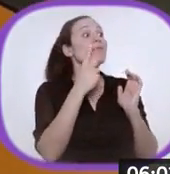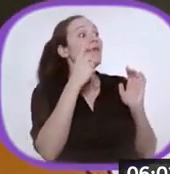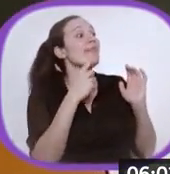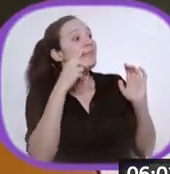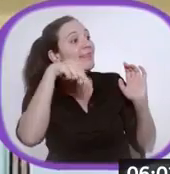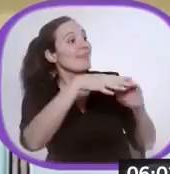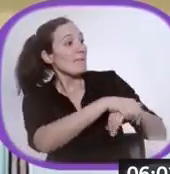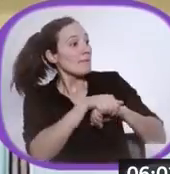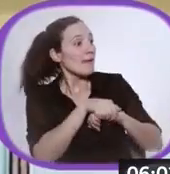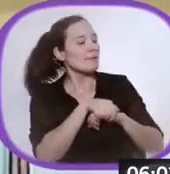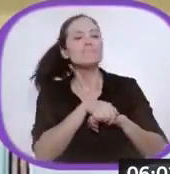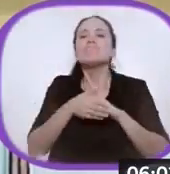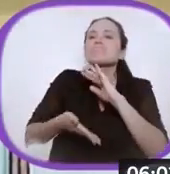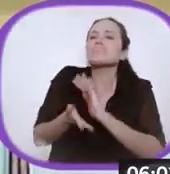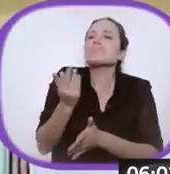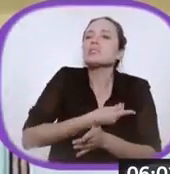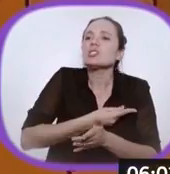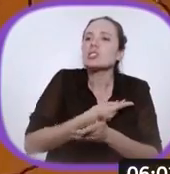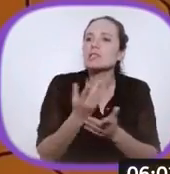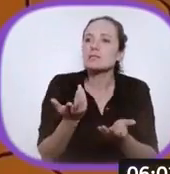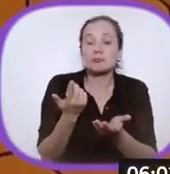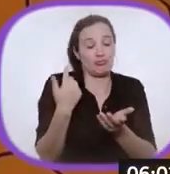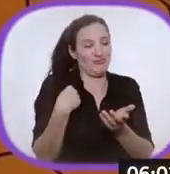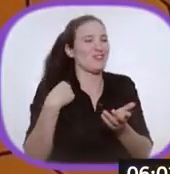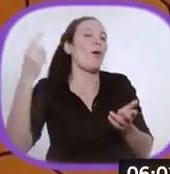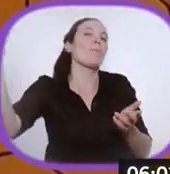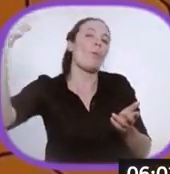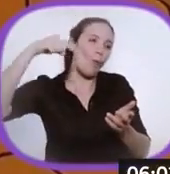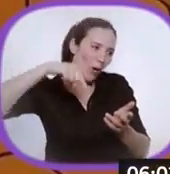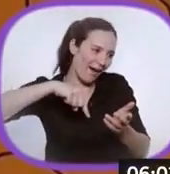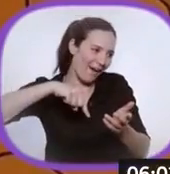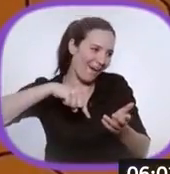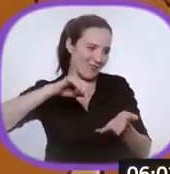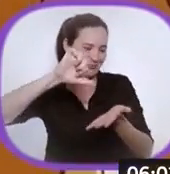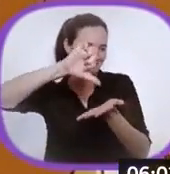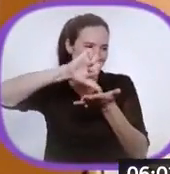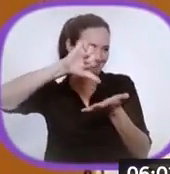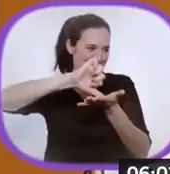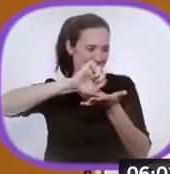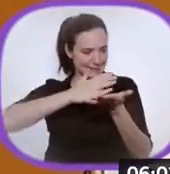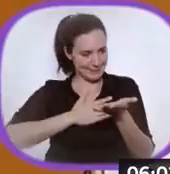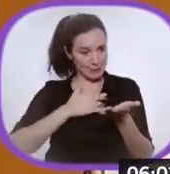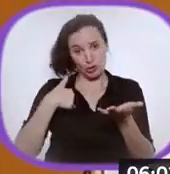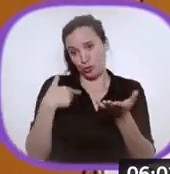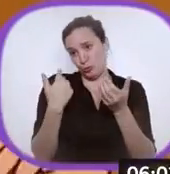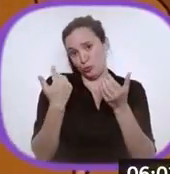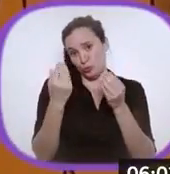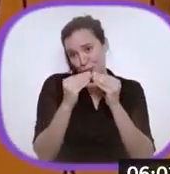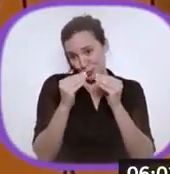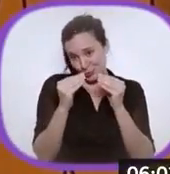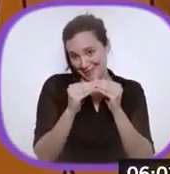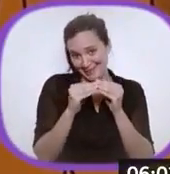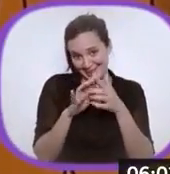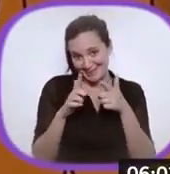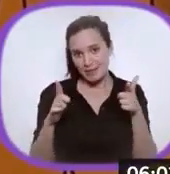amigo mío. Bien, ¿a dónde se dirige? Estoy regresando a mi país. Ya no tengo compañero.